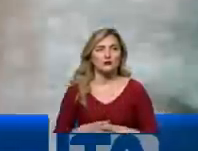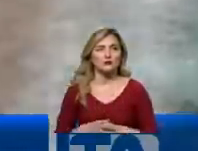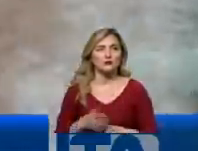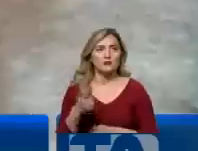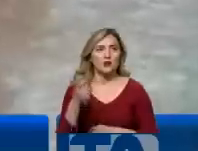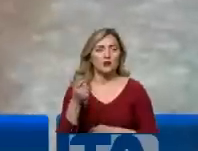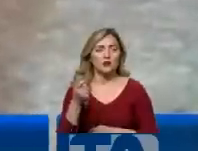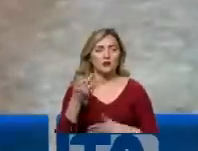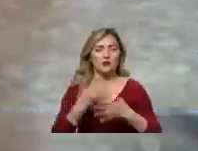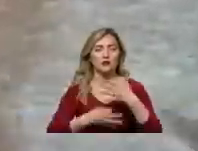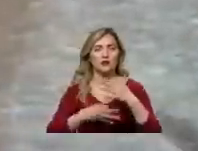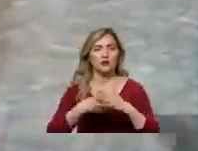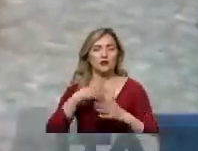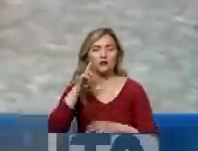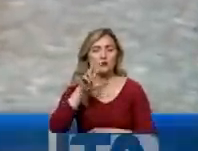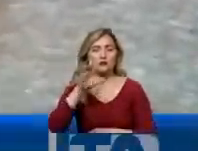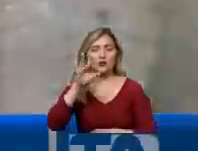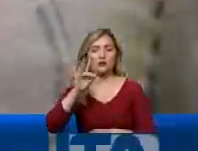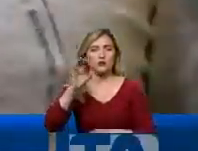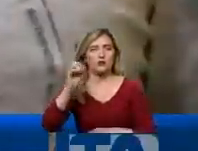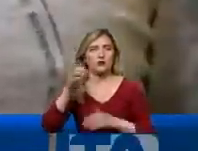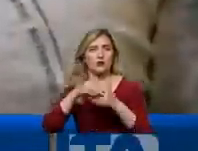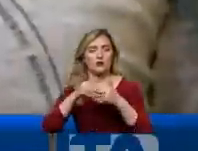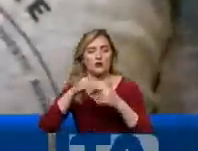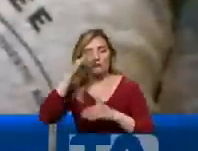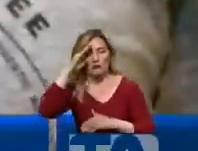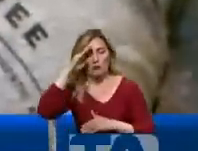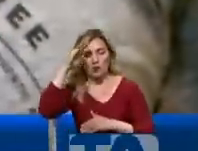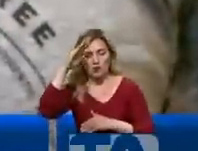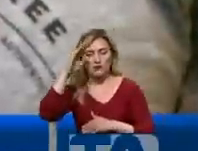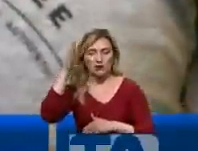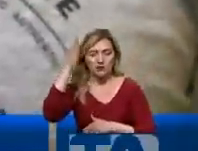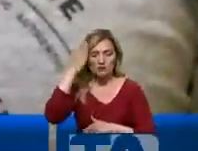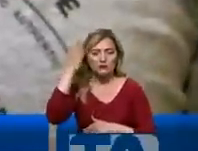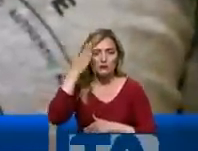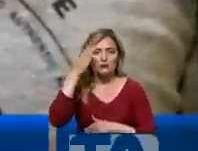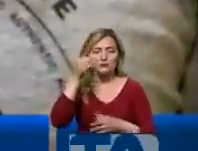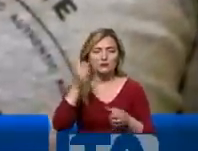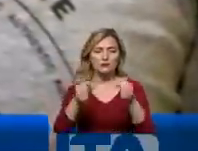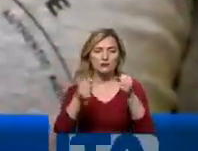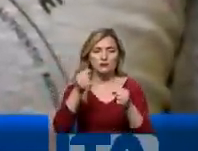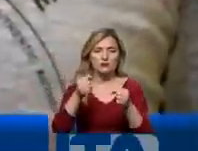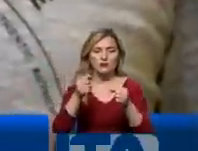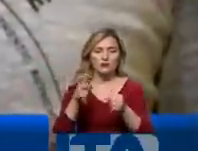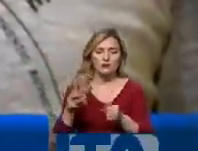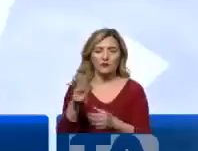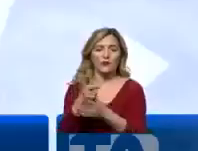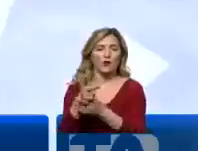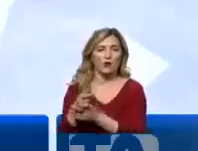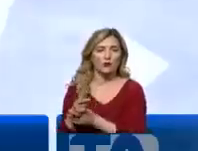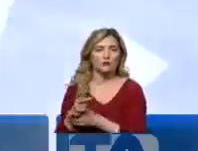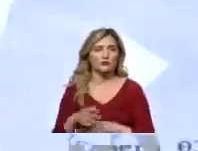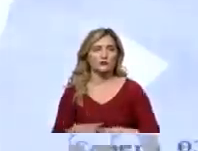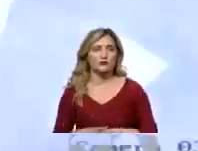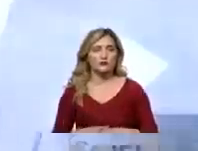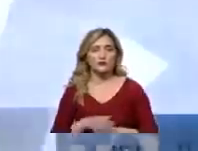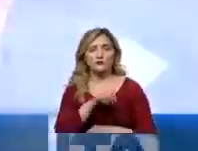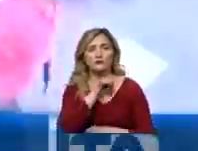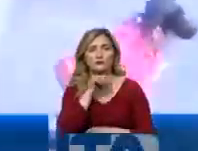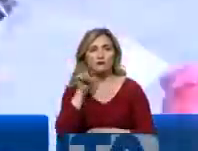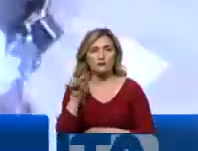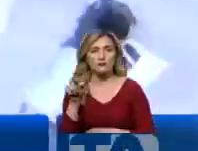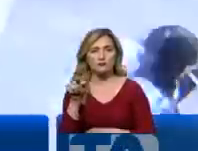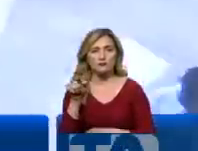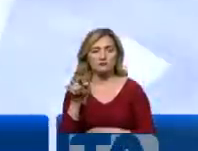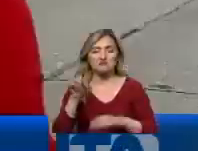dinero, exactamente, son $3,800. Ya la policía tiene el carro capturado, el mismo día lo capturó. Pero de los delincuentes, hasta